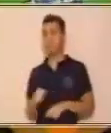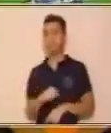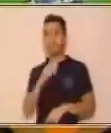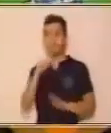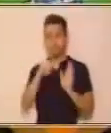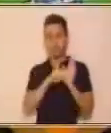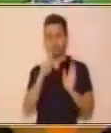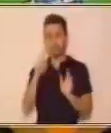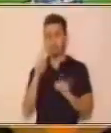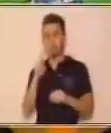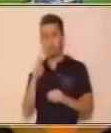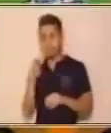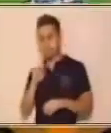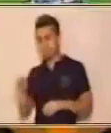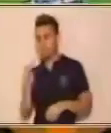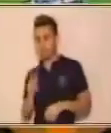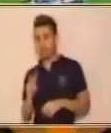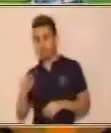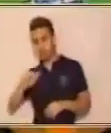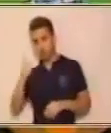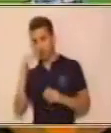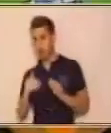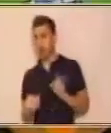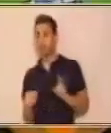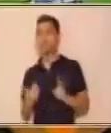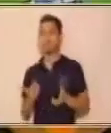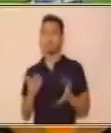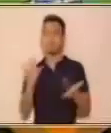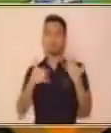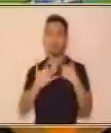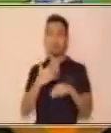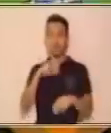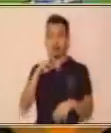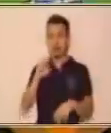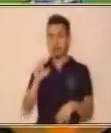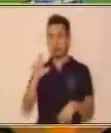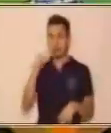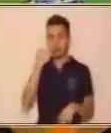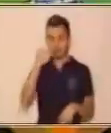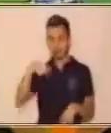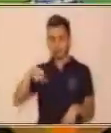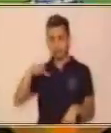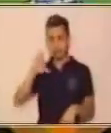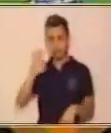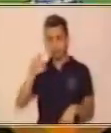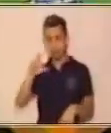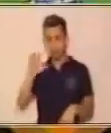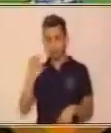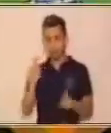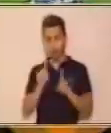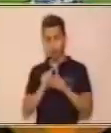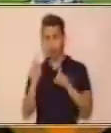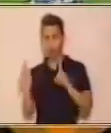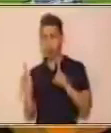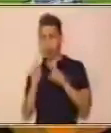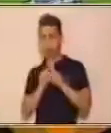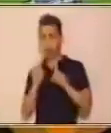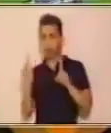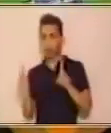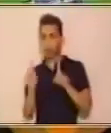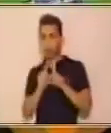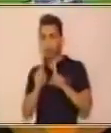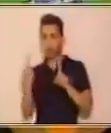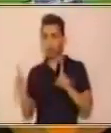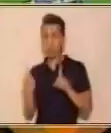menos 1/2. Muy bien, ahora hagamos esto. Yo sé que ahora que ya viste cómo